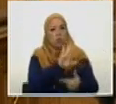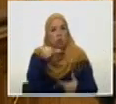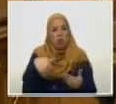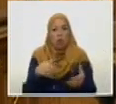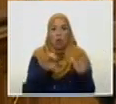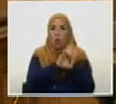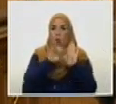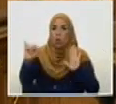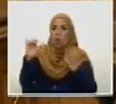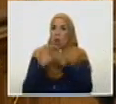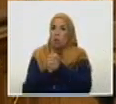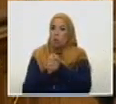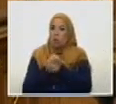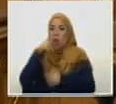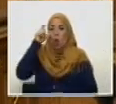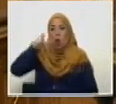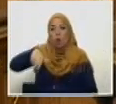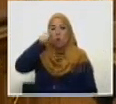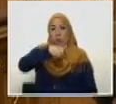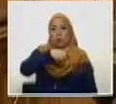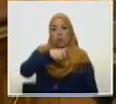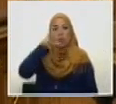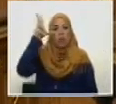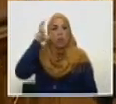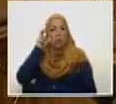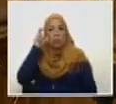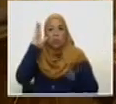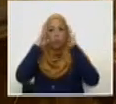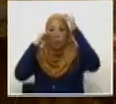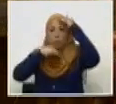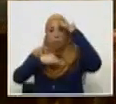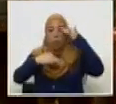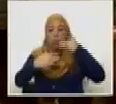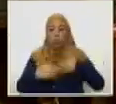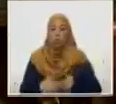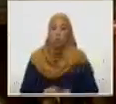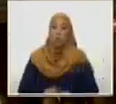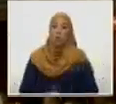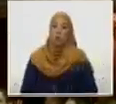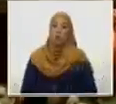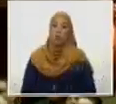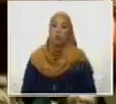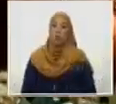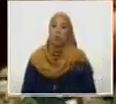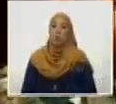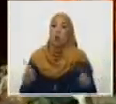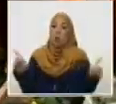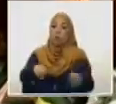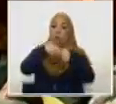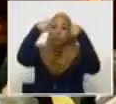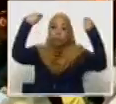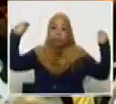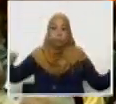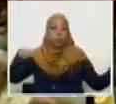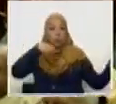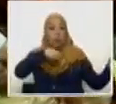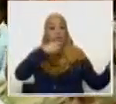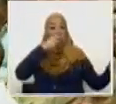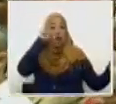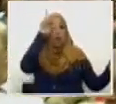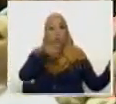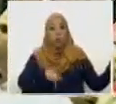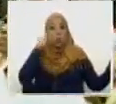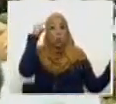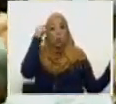colegas constituyentes, y al pueblo que nos está escuchando, porque a diario las noticias nos muestran lo que